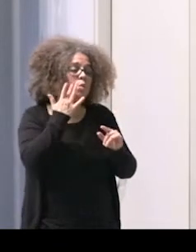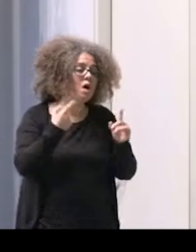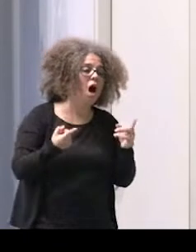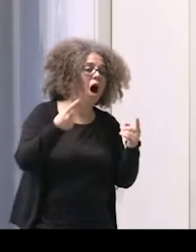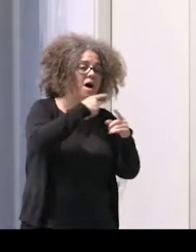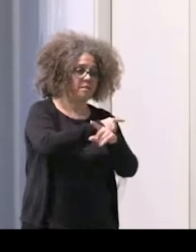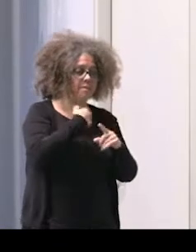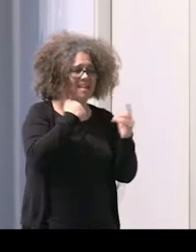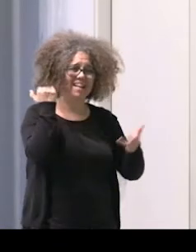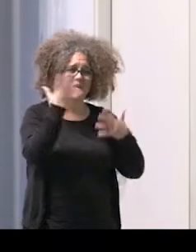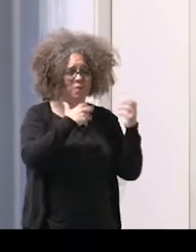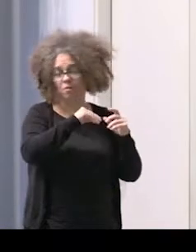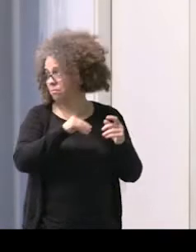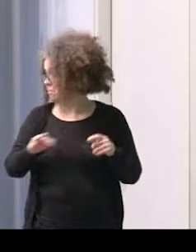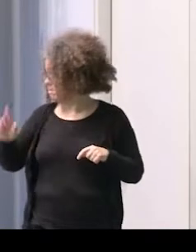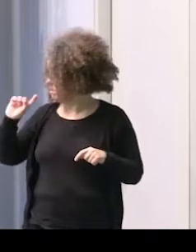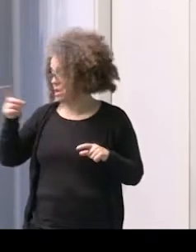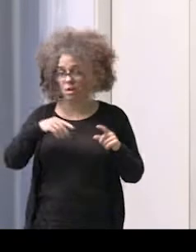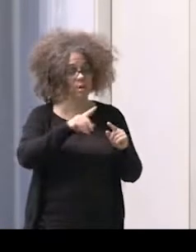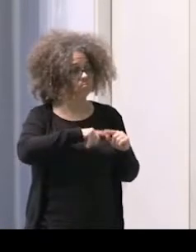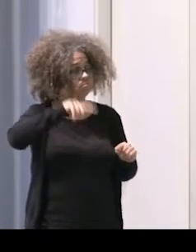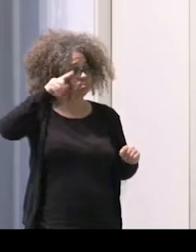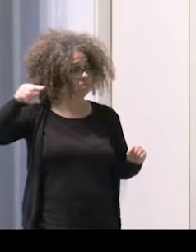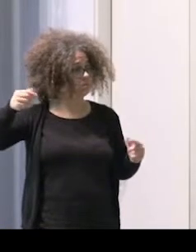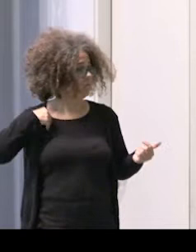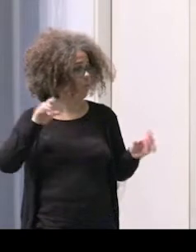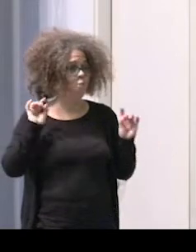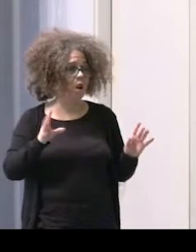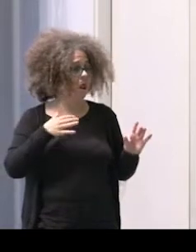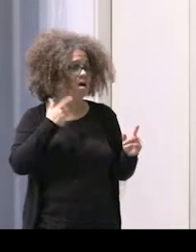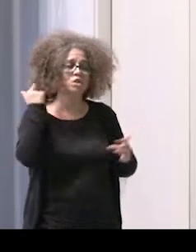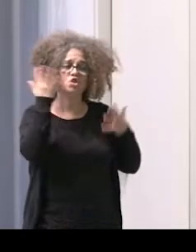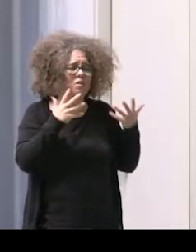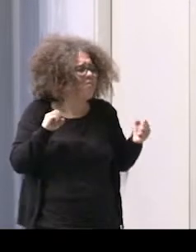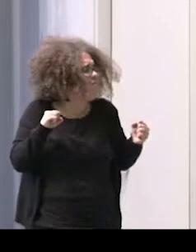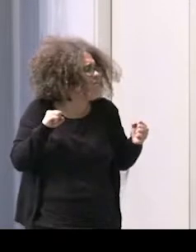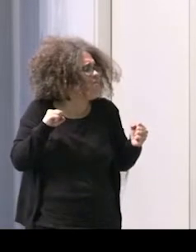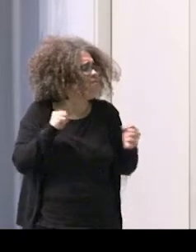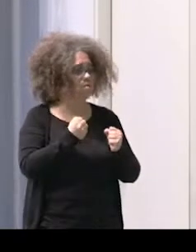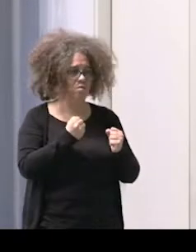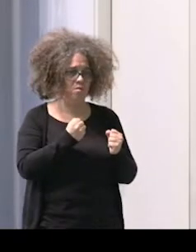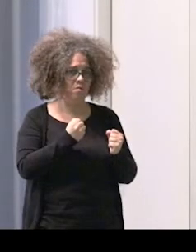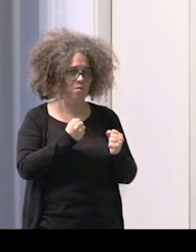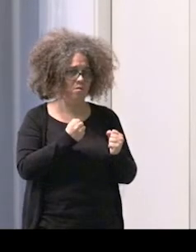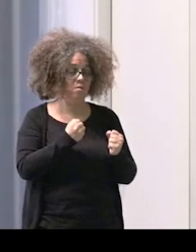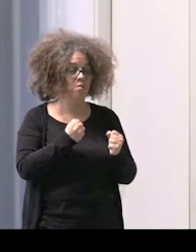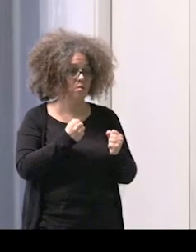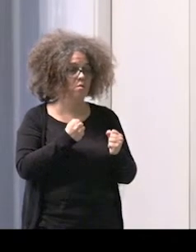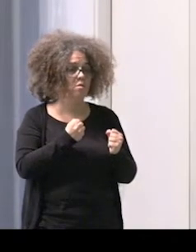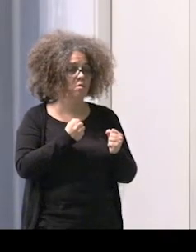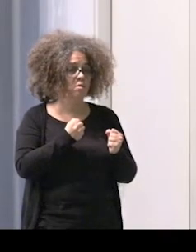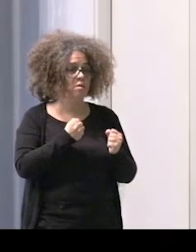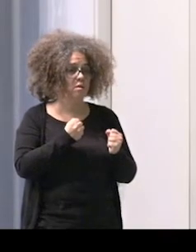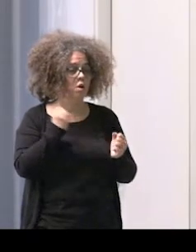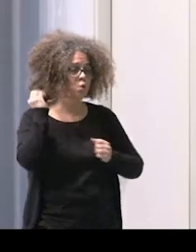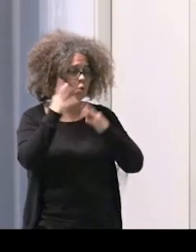ruido, la curva es como esta que ven aquí. Esto significa que sonidos muy intensos disparan un poquito menos cuando hay